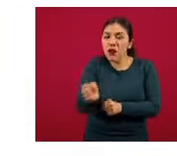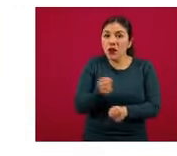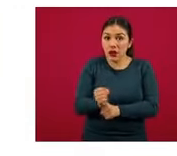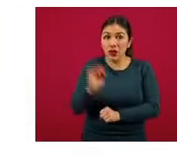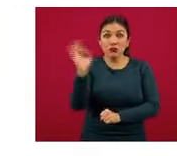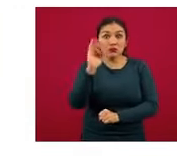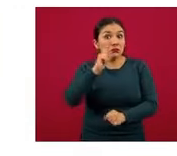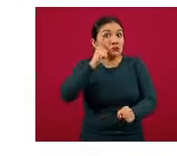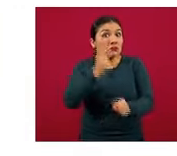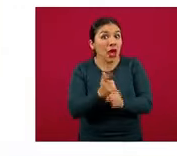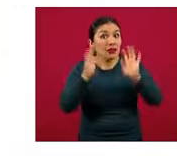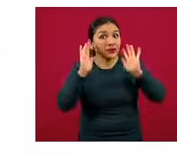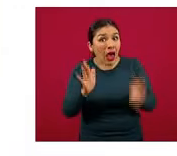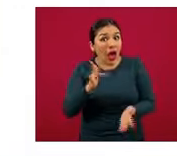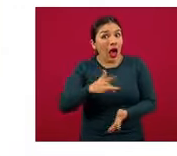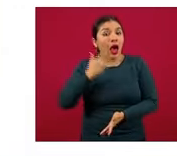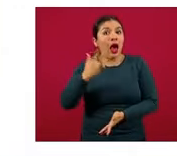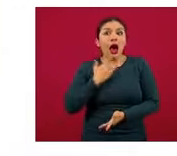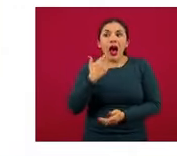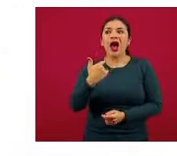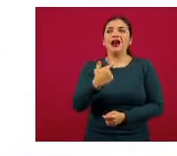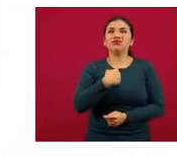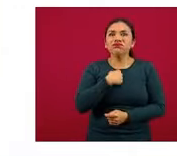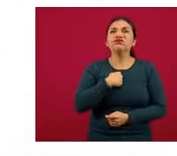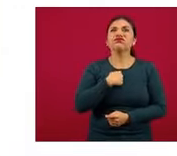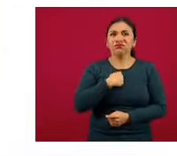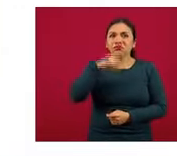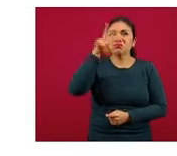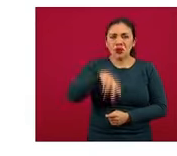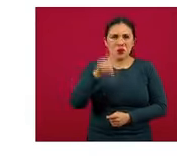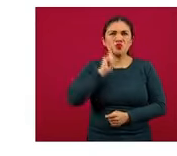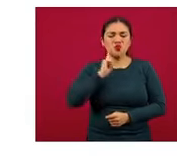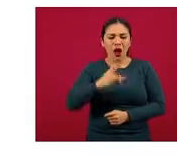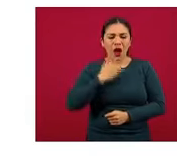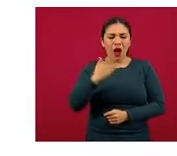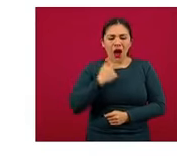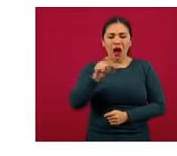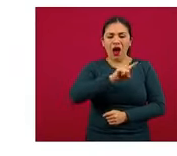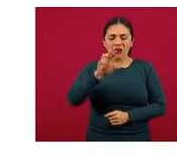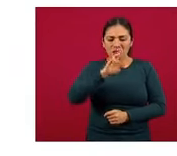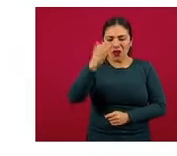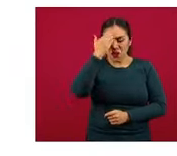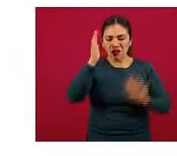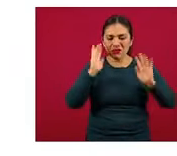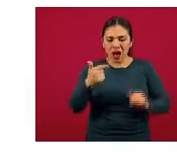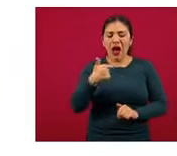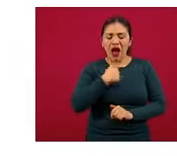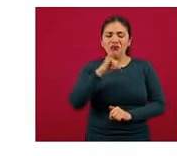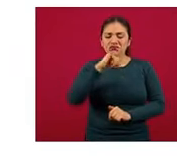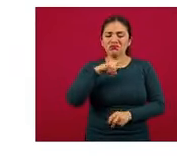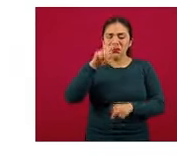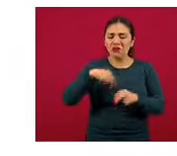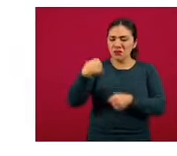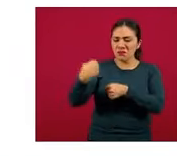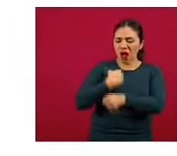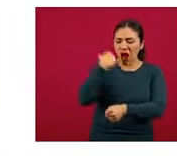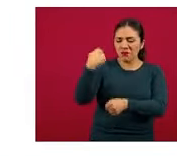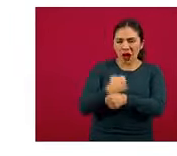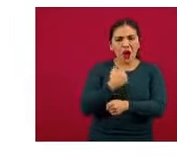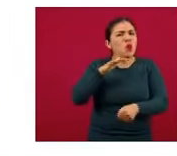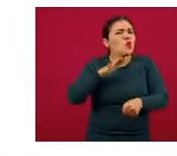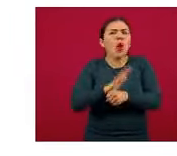cuando esta ya es identificada, cuando la persona, en este caso la mujer, reconoce que se encuentra siendo violentada en alguna